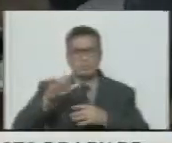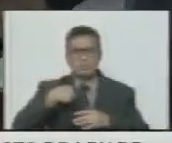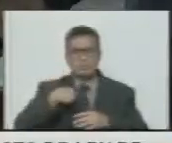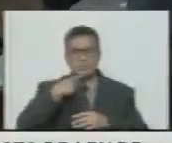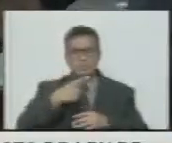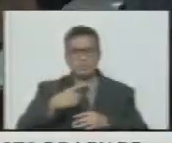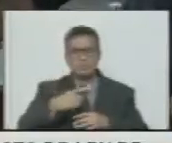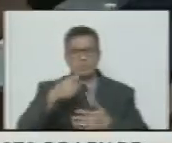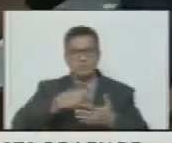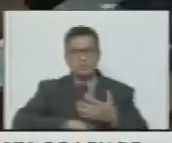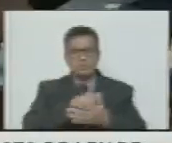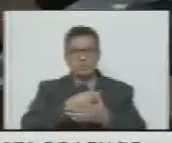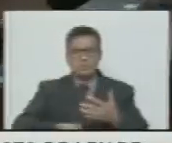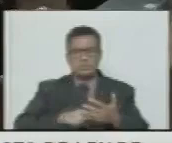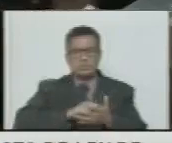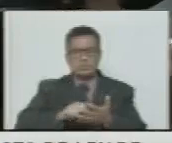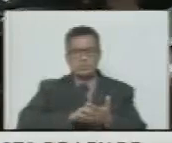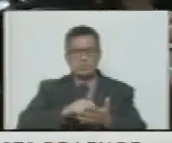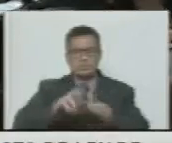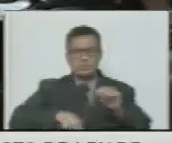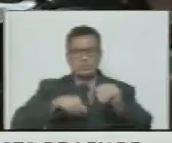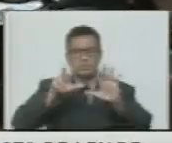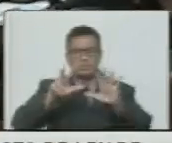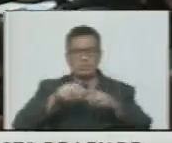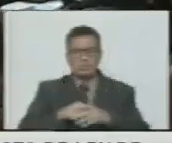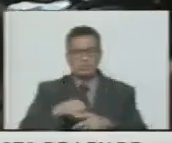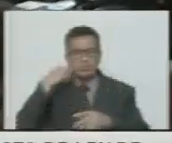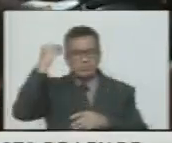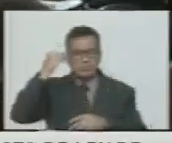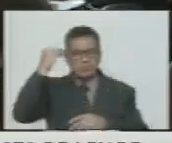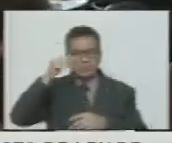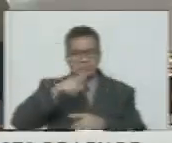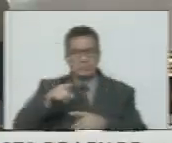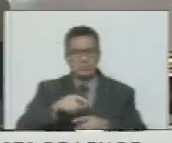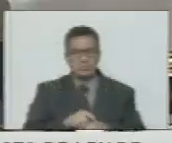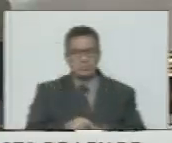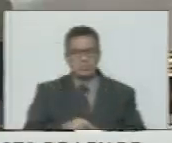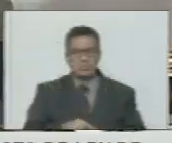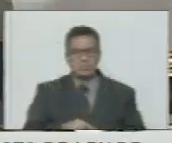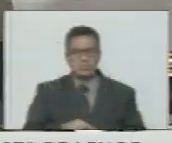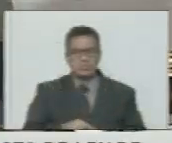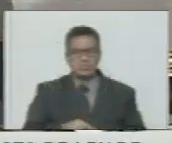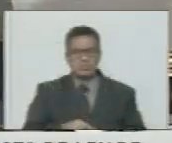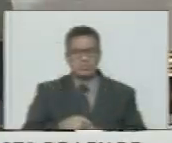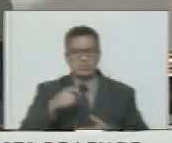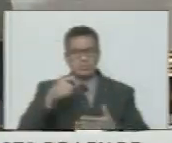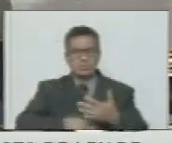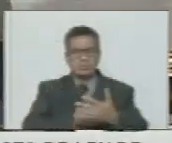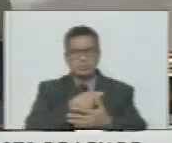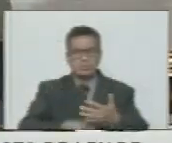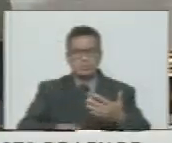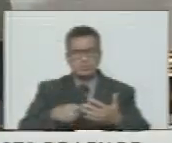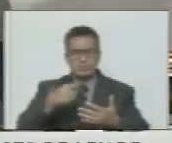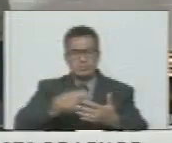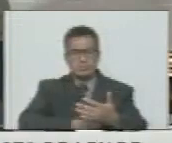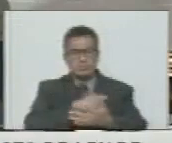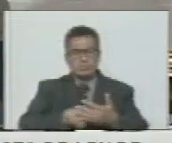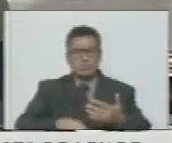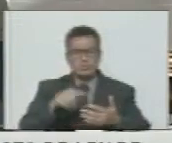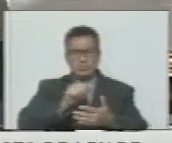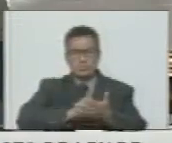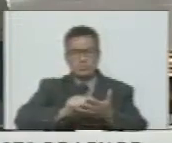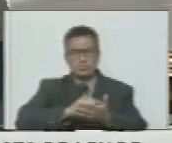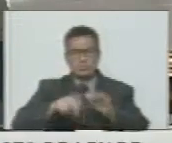25º. Se propone eliminar el artículo 18. En consideración, queda eliminado el artículo